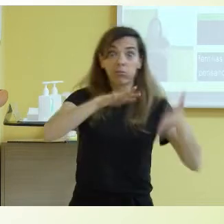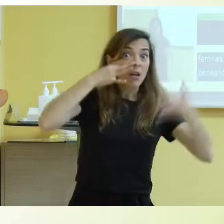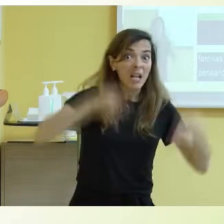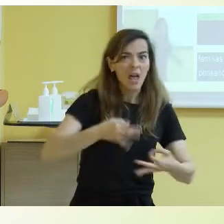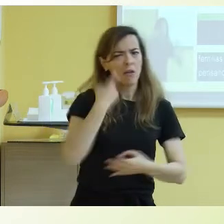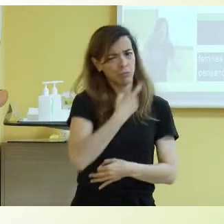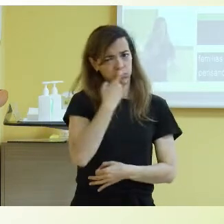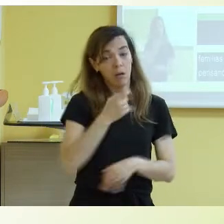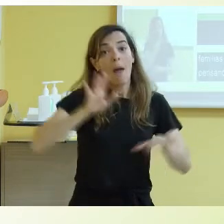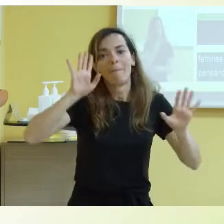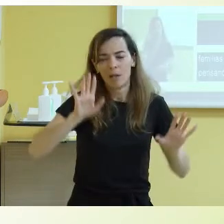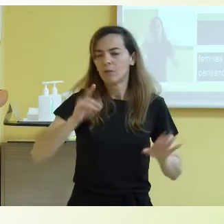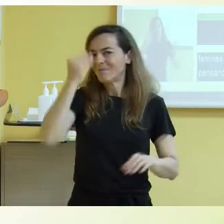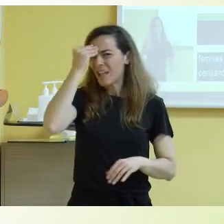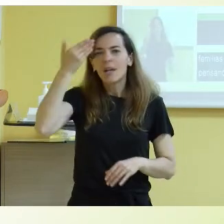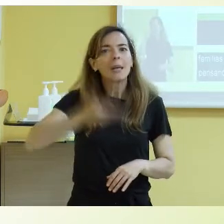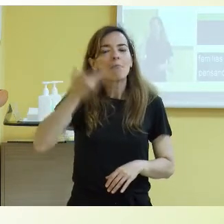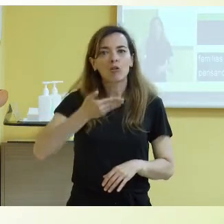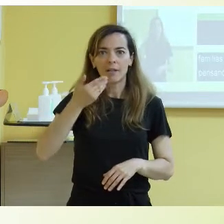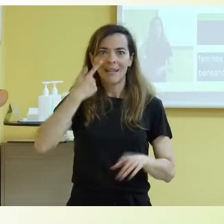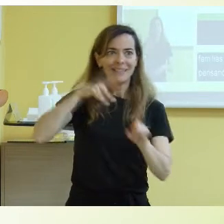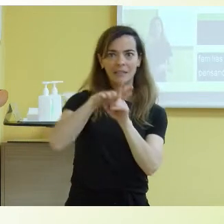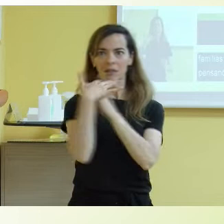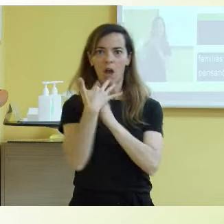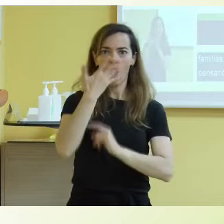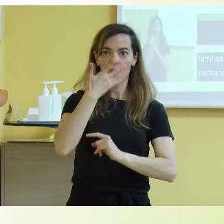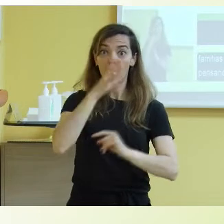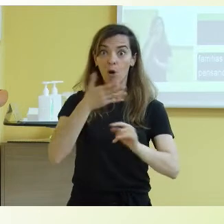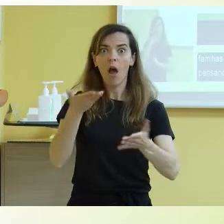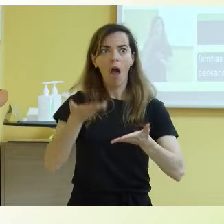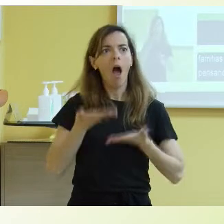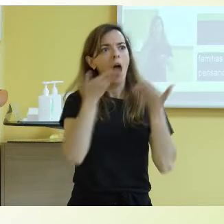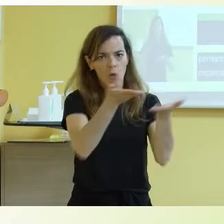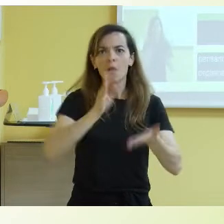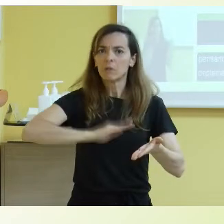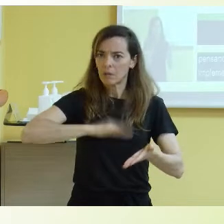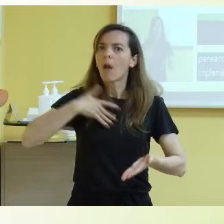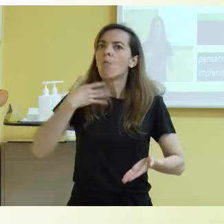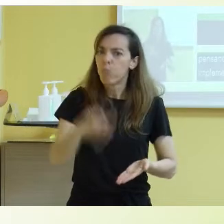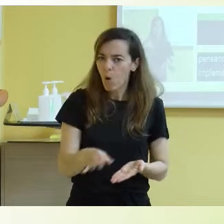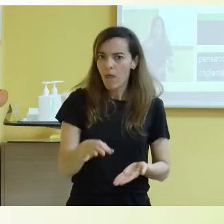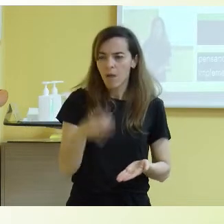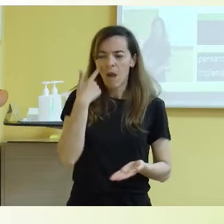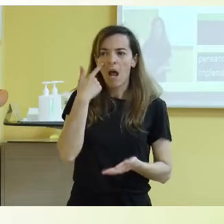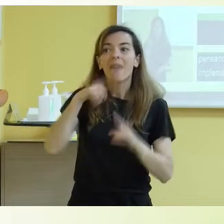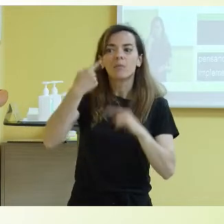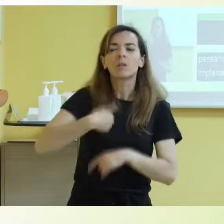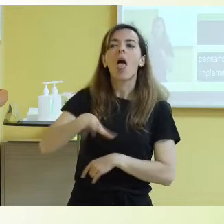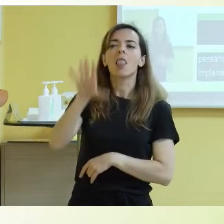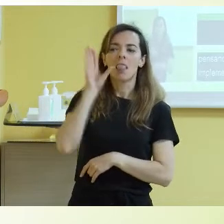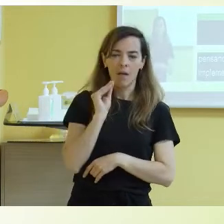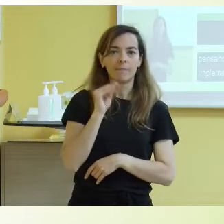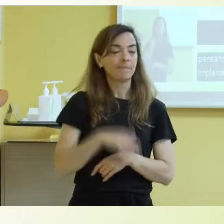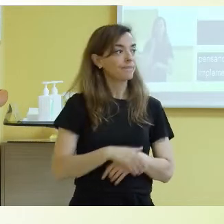Pero bueno, yo creo que es importante conocer este marco porque nos puede ayudar bastante a entender por qué se hacen estas cosas. Bueno, estas